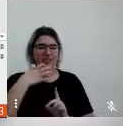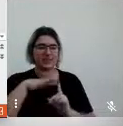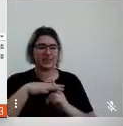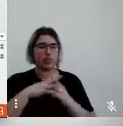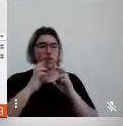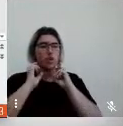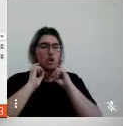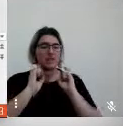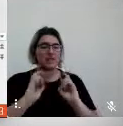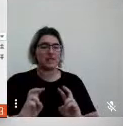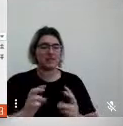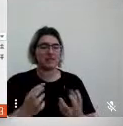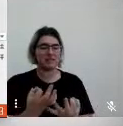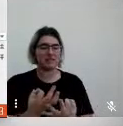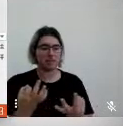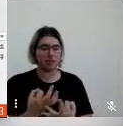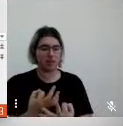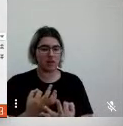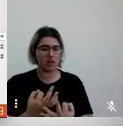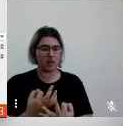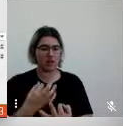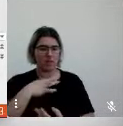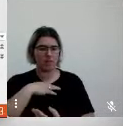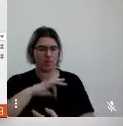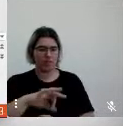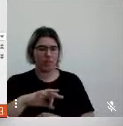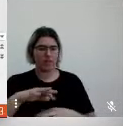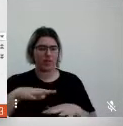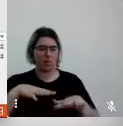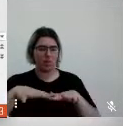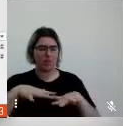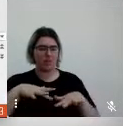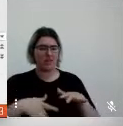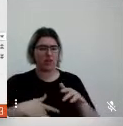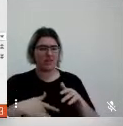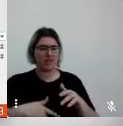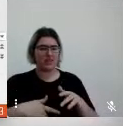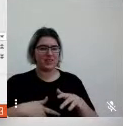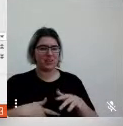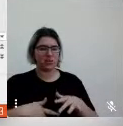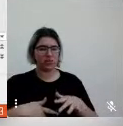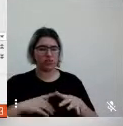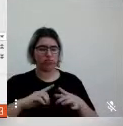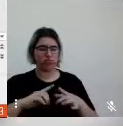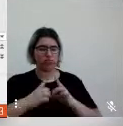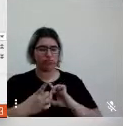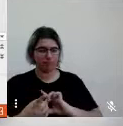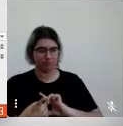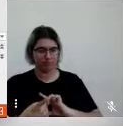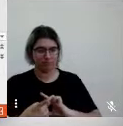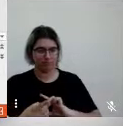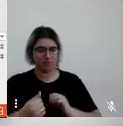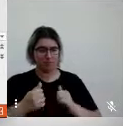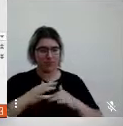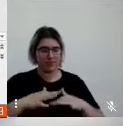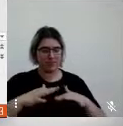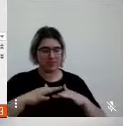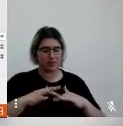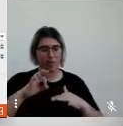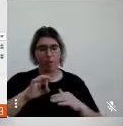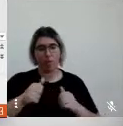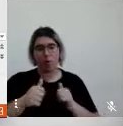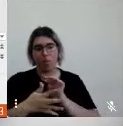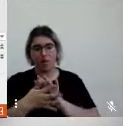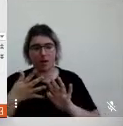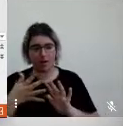Como os decía antes, se nos puede alterar el movimiento gastrointestinal. ¿Y qué es lo que pasa? Que se ralentiza o se detiene la digestión.